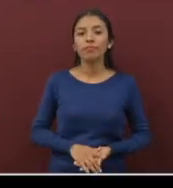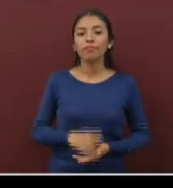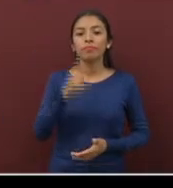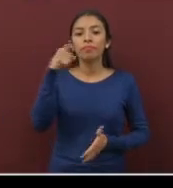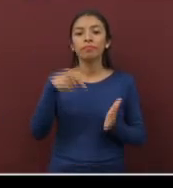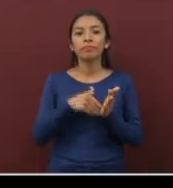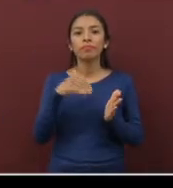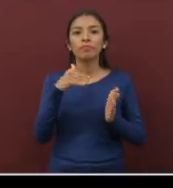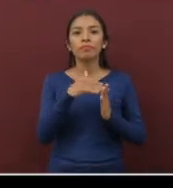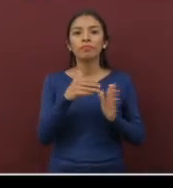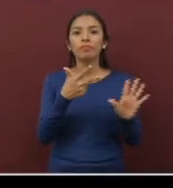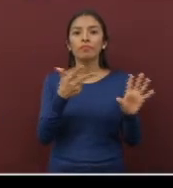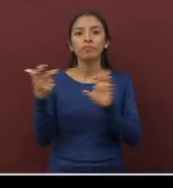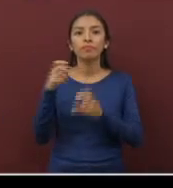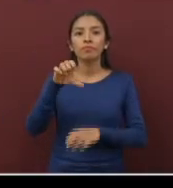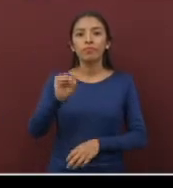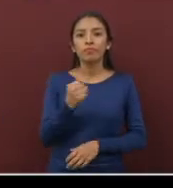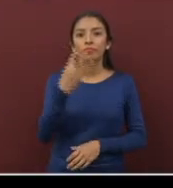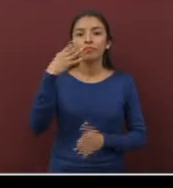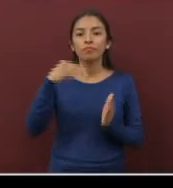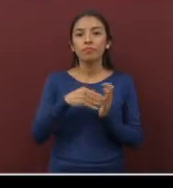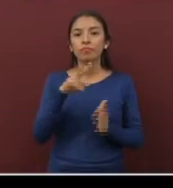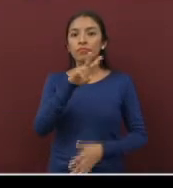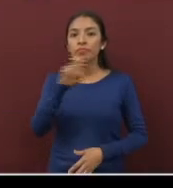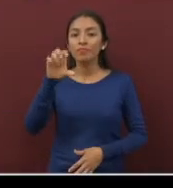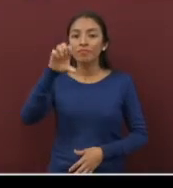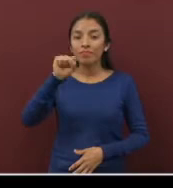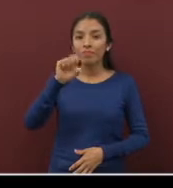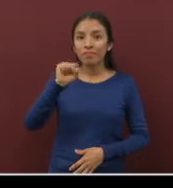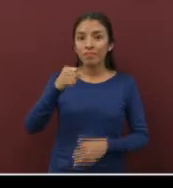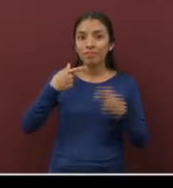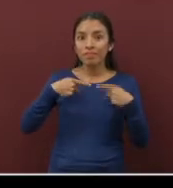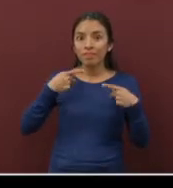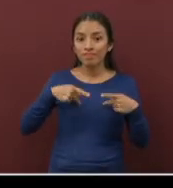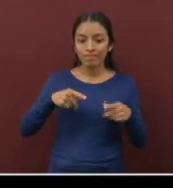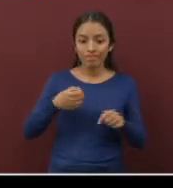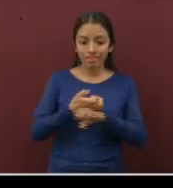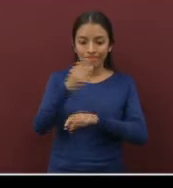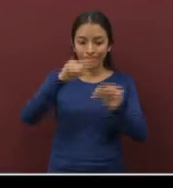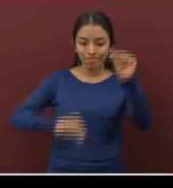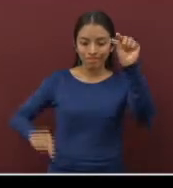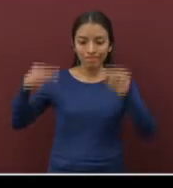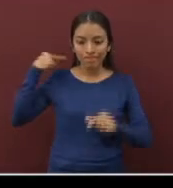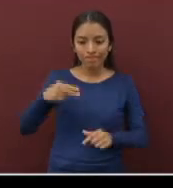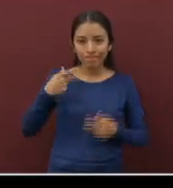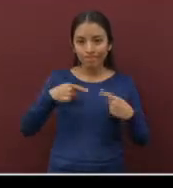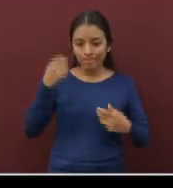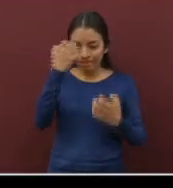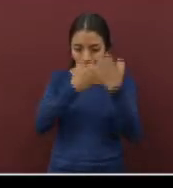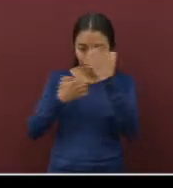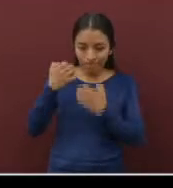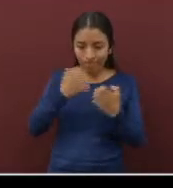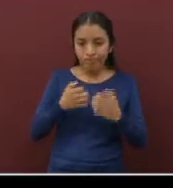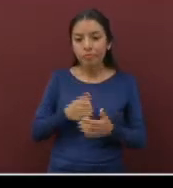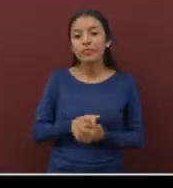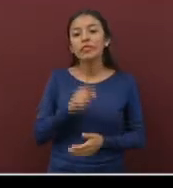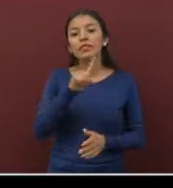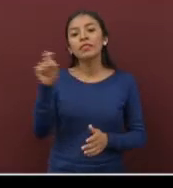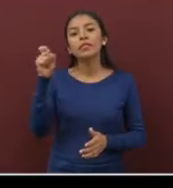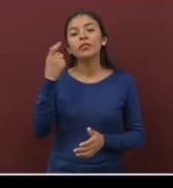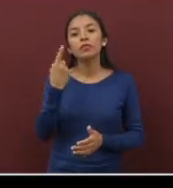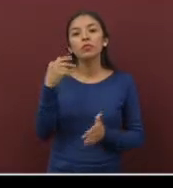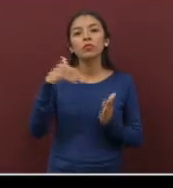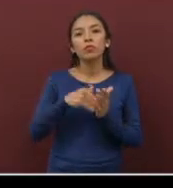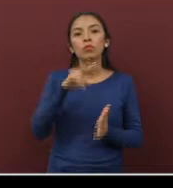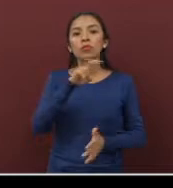un millón 864 mil doscientos sesenta en el estado los casos estudiados suman 101 mil